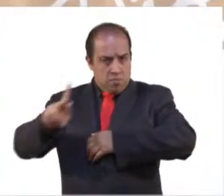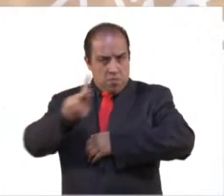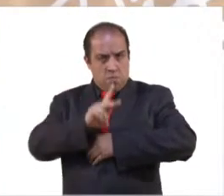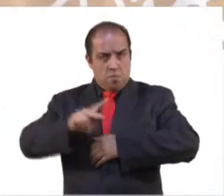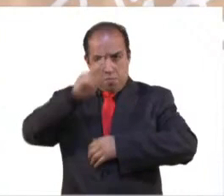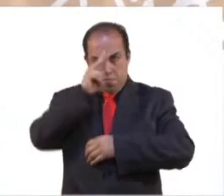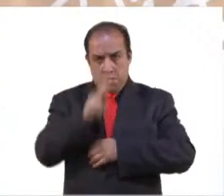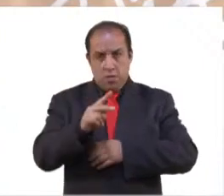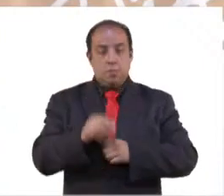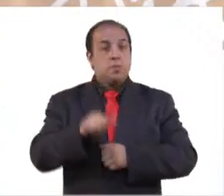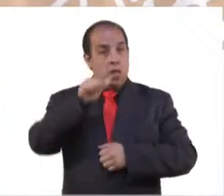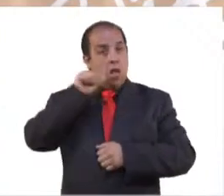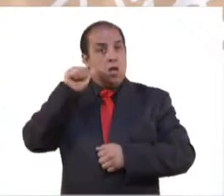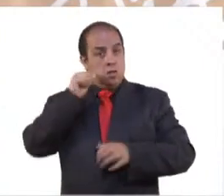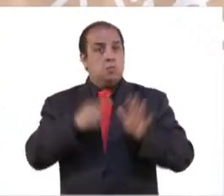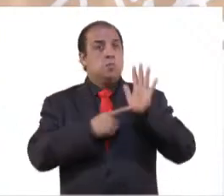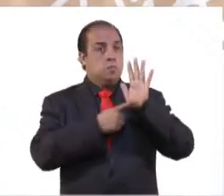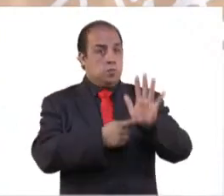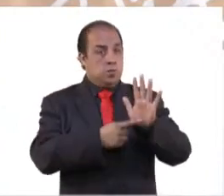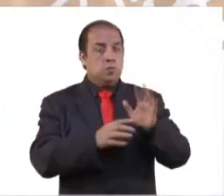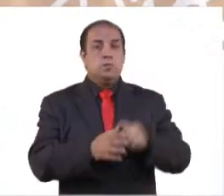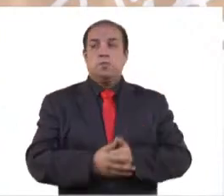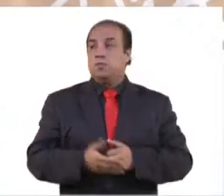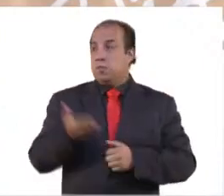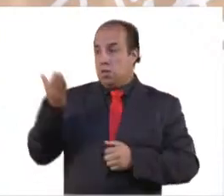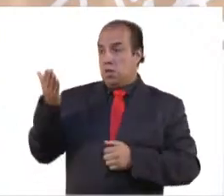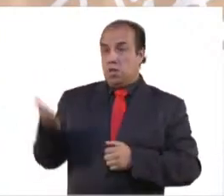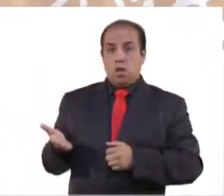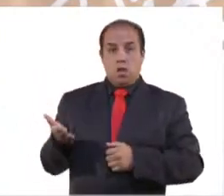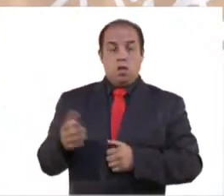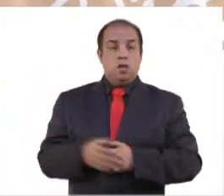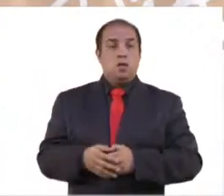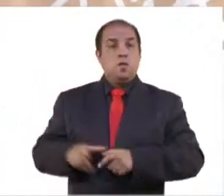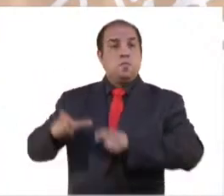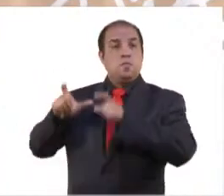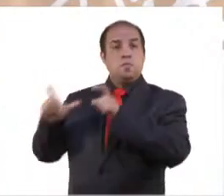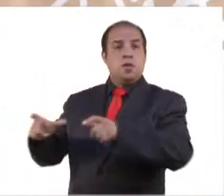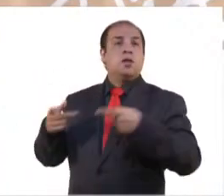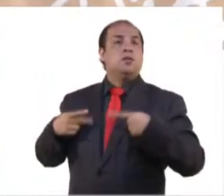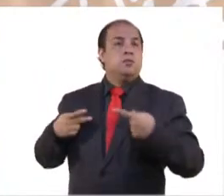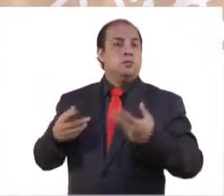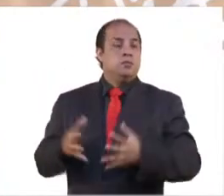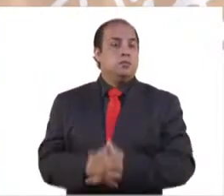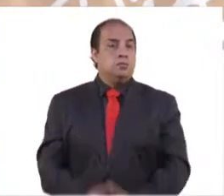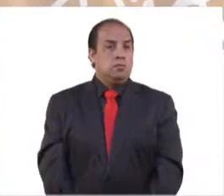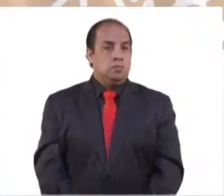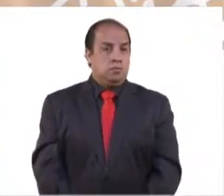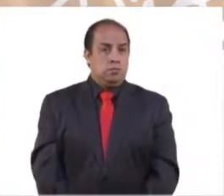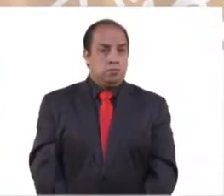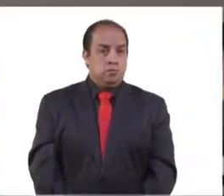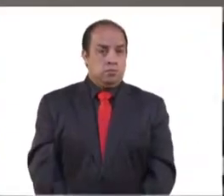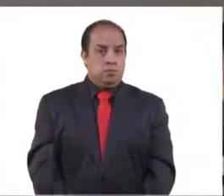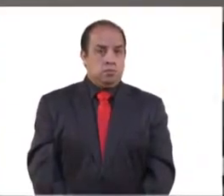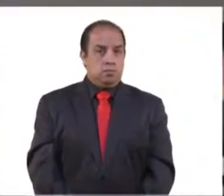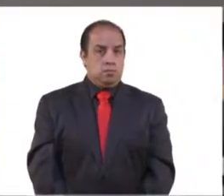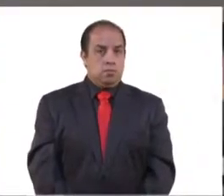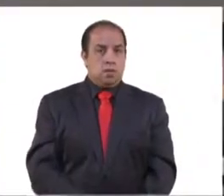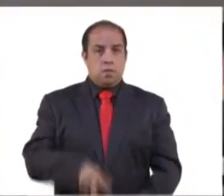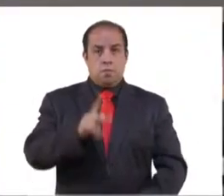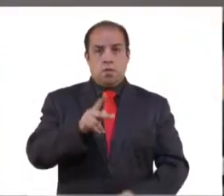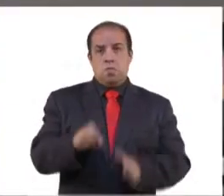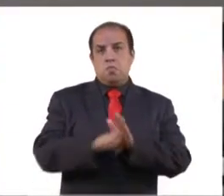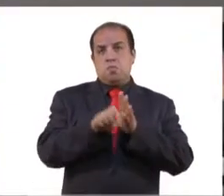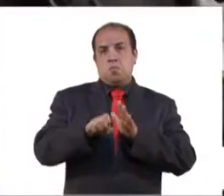día de ayer se mostró eso, y que él en realidad pues está protegido por la propia gente. Pero en este caso, en